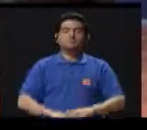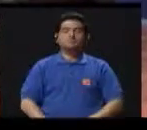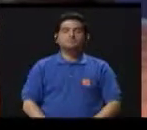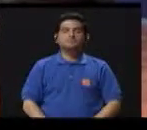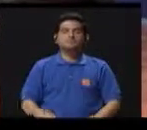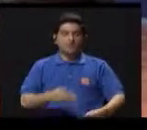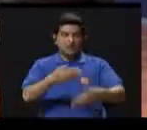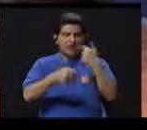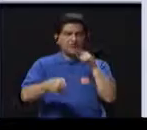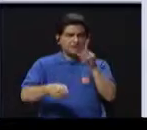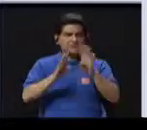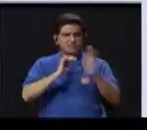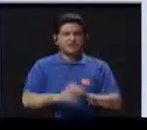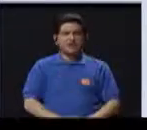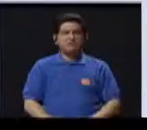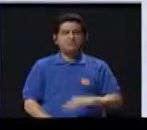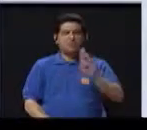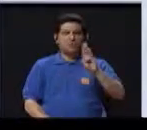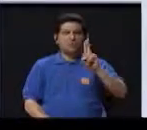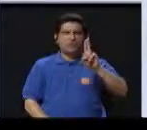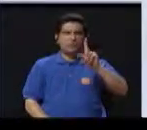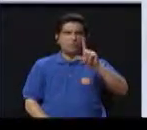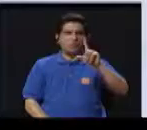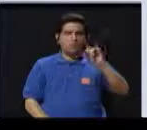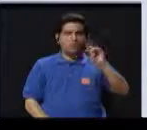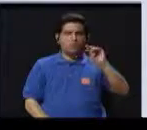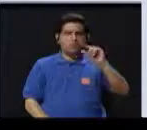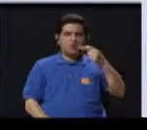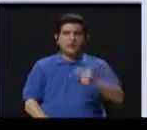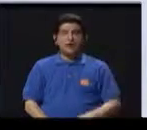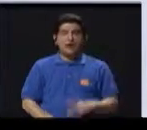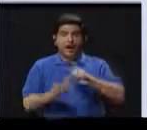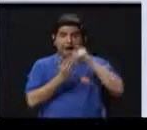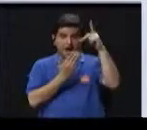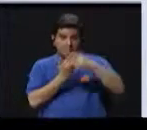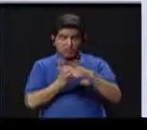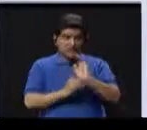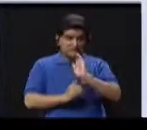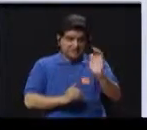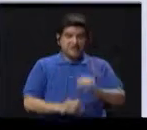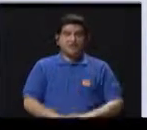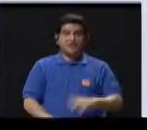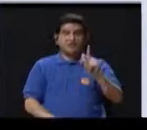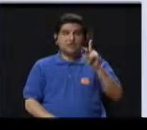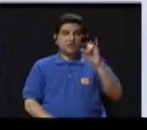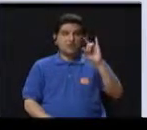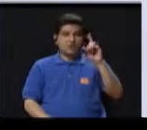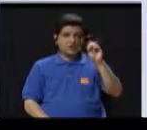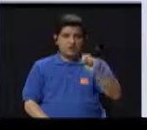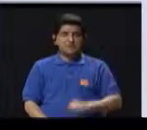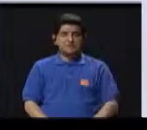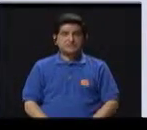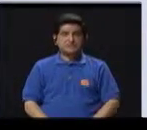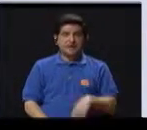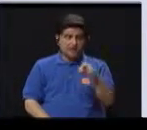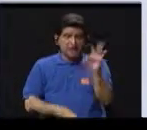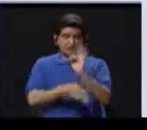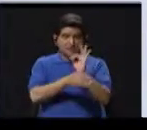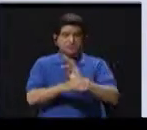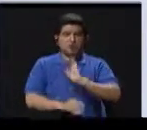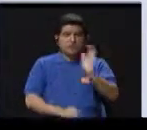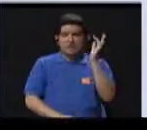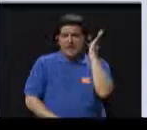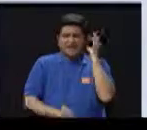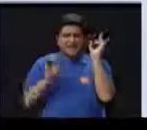Hace un momento estabas hablando del bullying. Sí. Hay unas series en televisión, el programa infantil Kids, que son unas